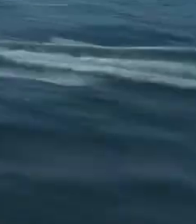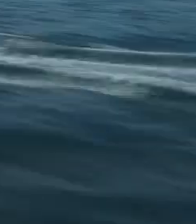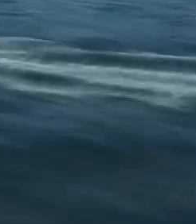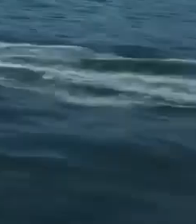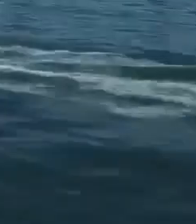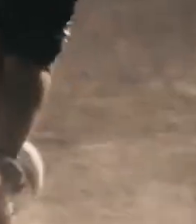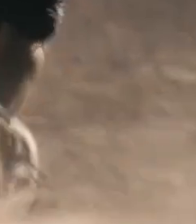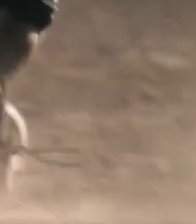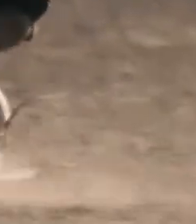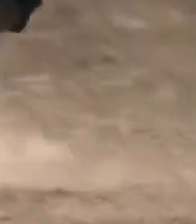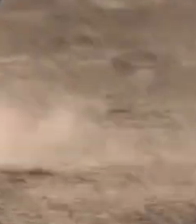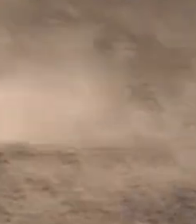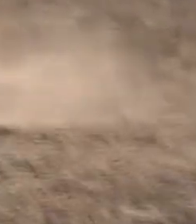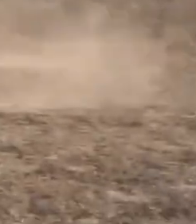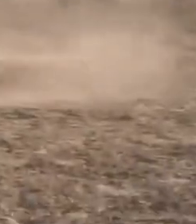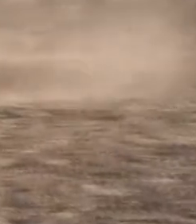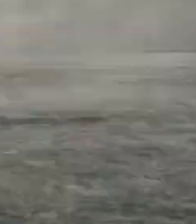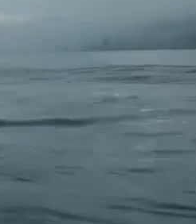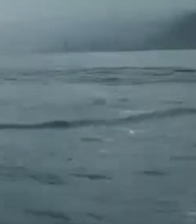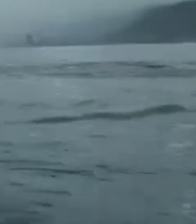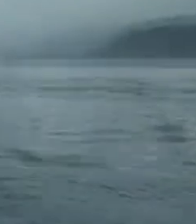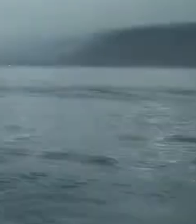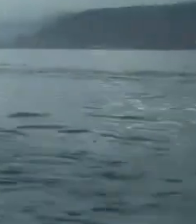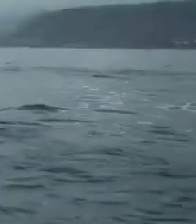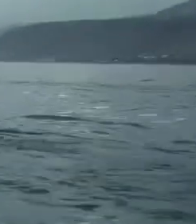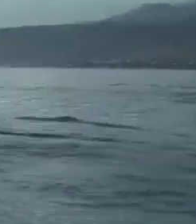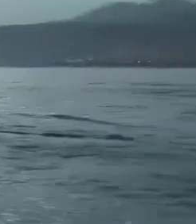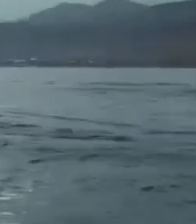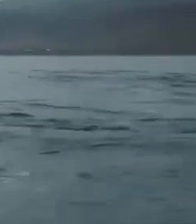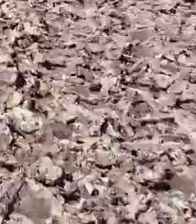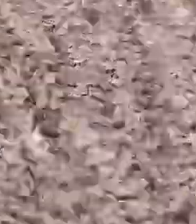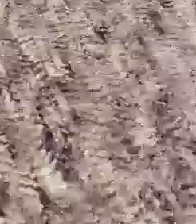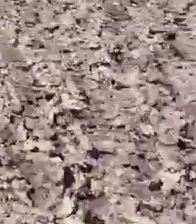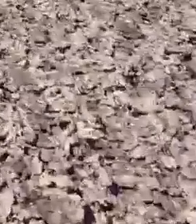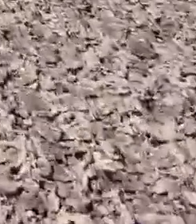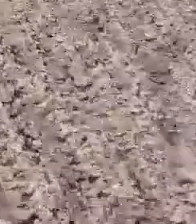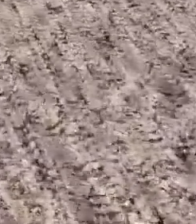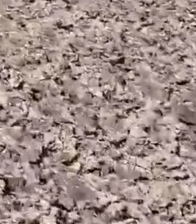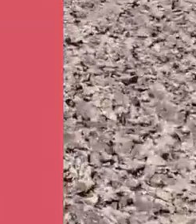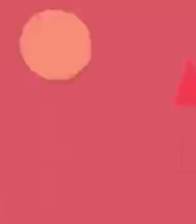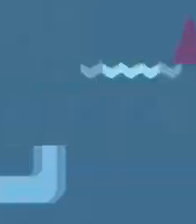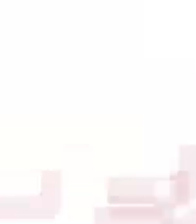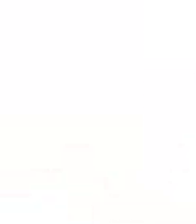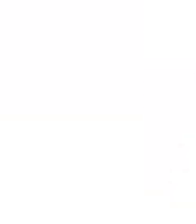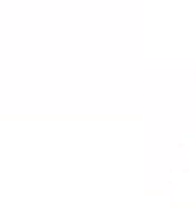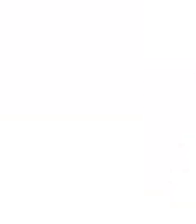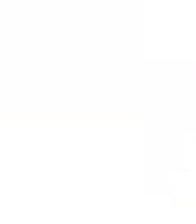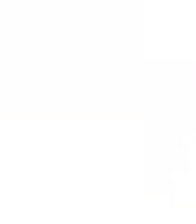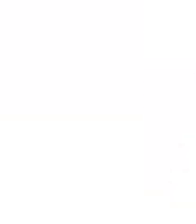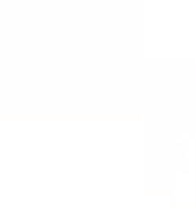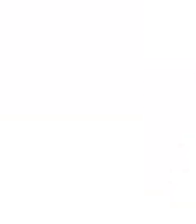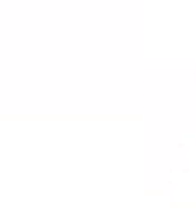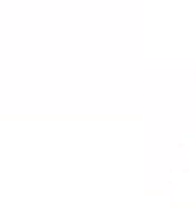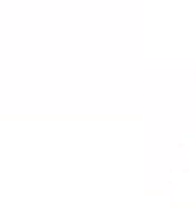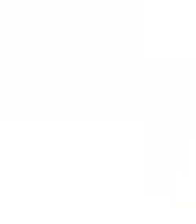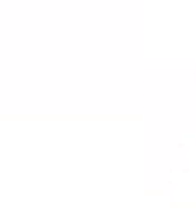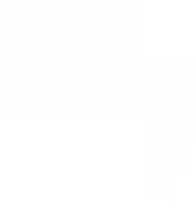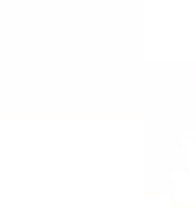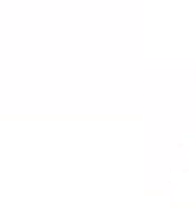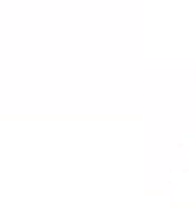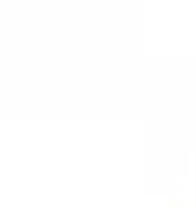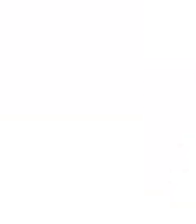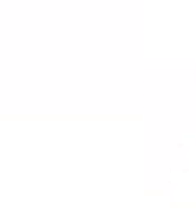por hacer llegar el mensaje del presidente de la república Gabriel borich font gobierno de